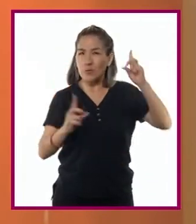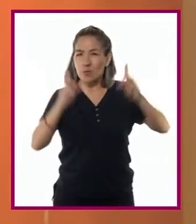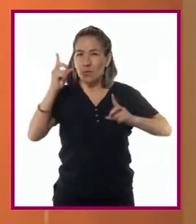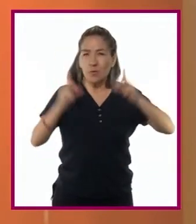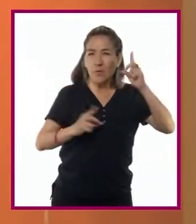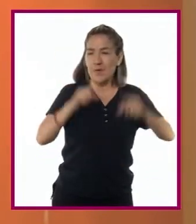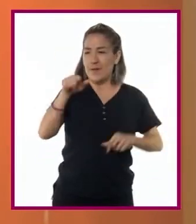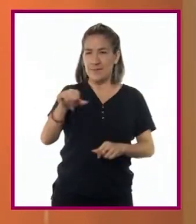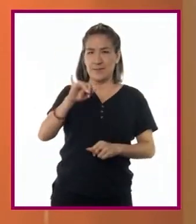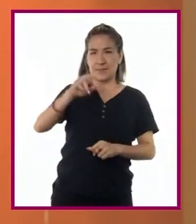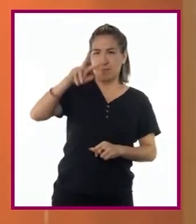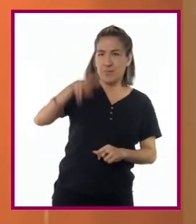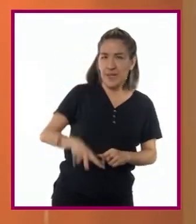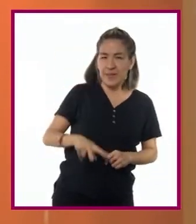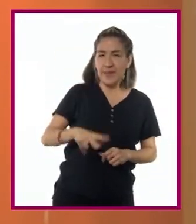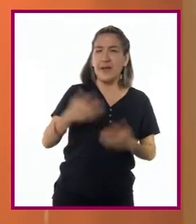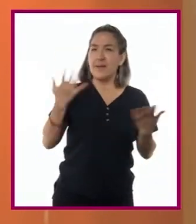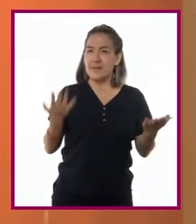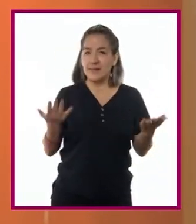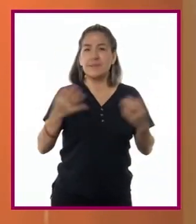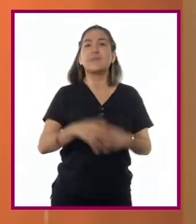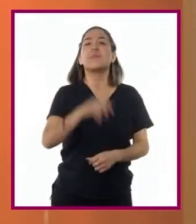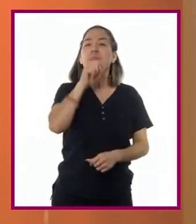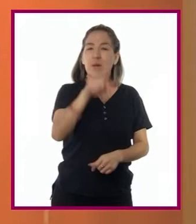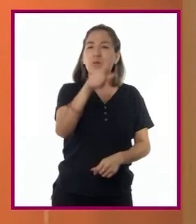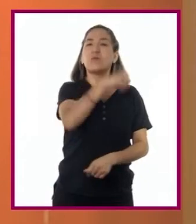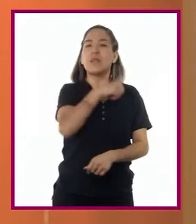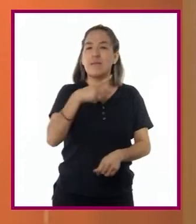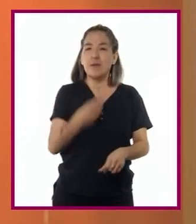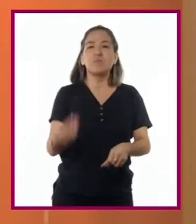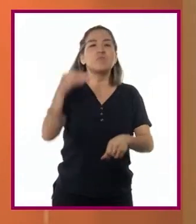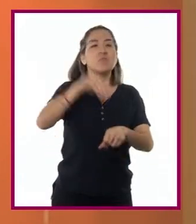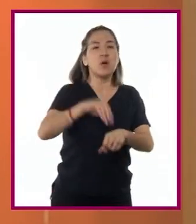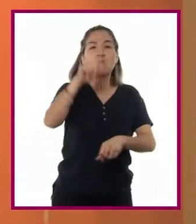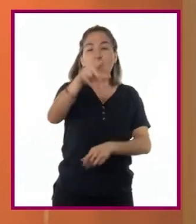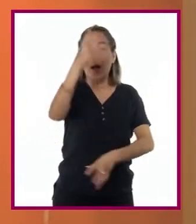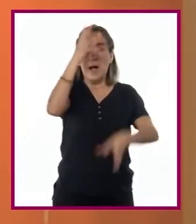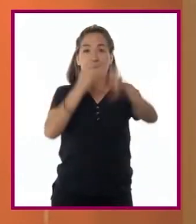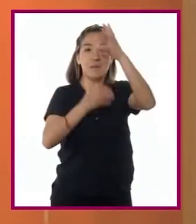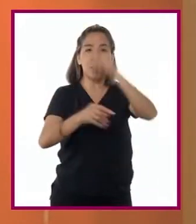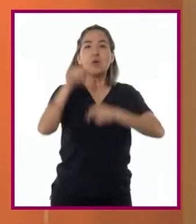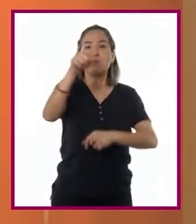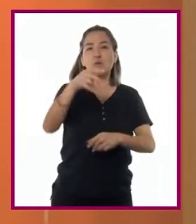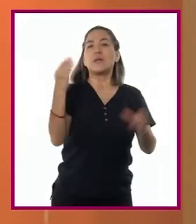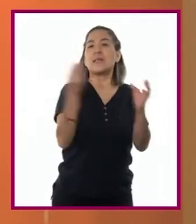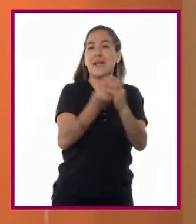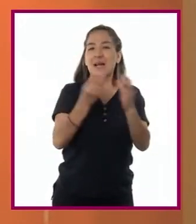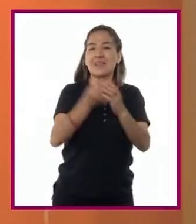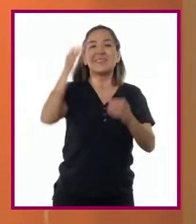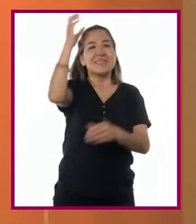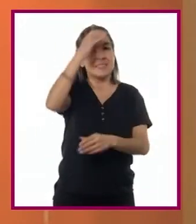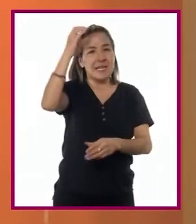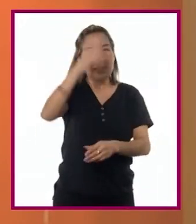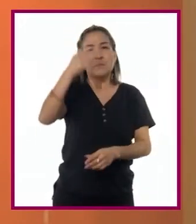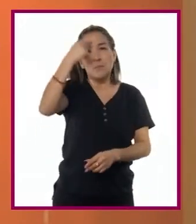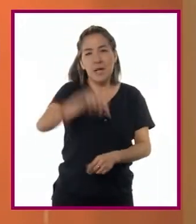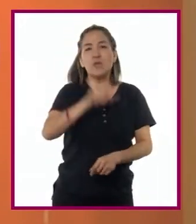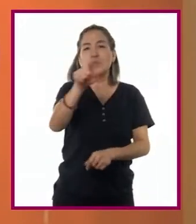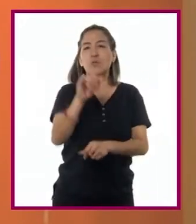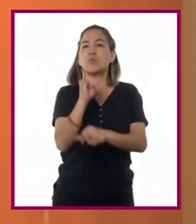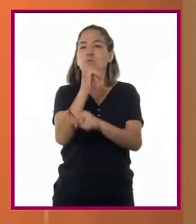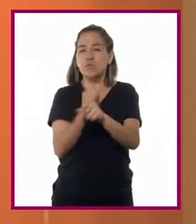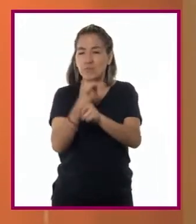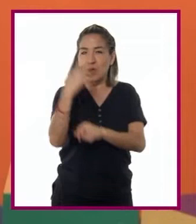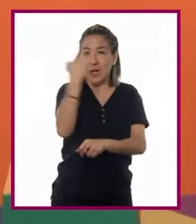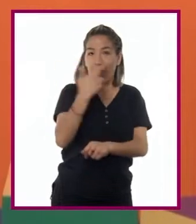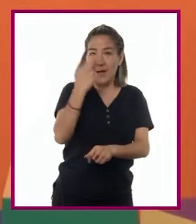se afirma como cierto, además de aplicar lo que han aprendido en las clases de ciencias para analizar la información